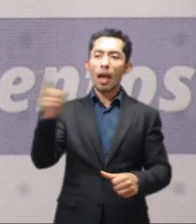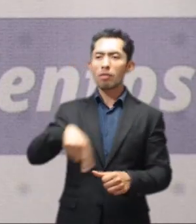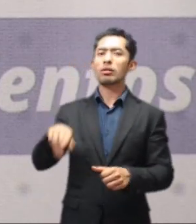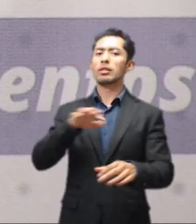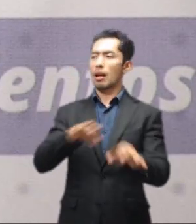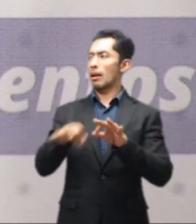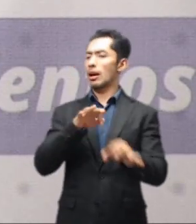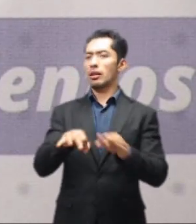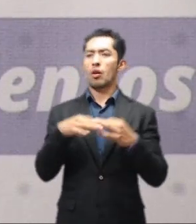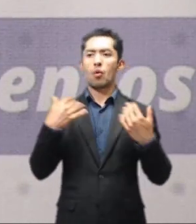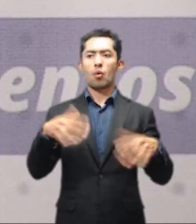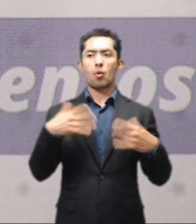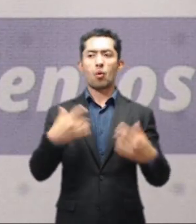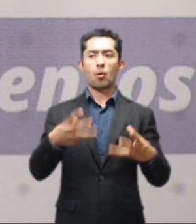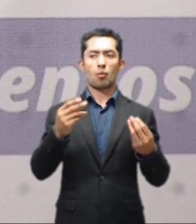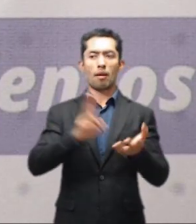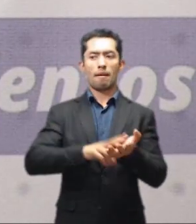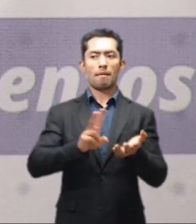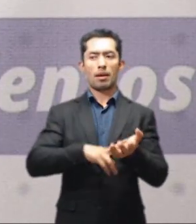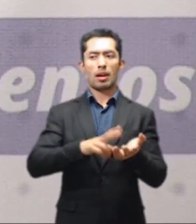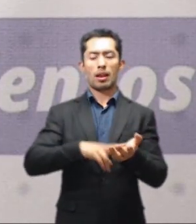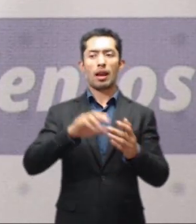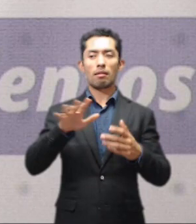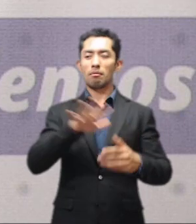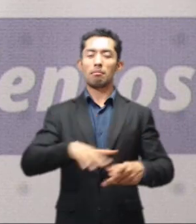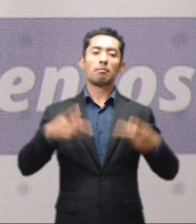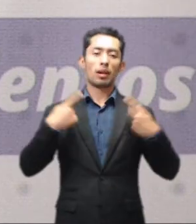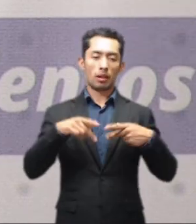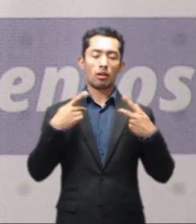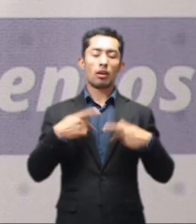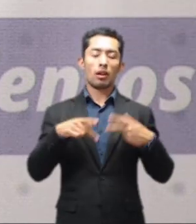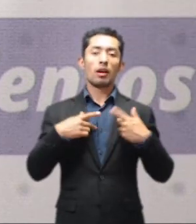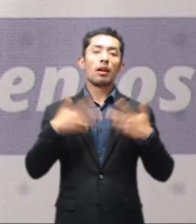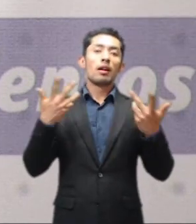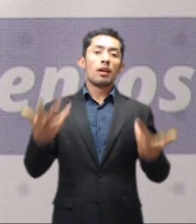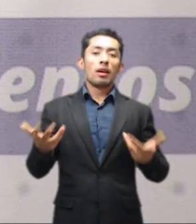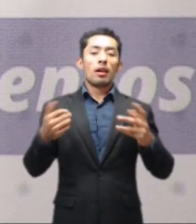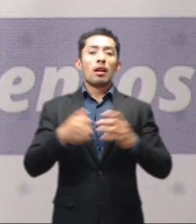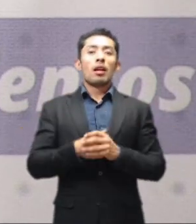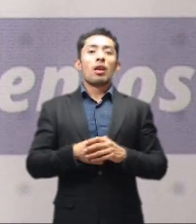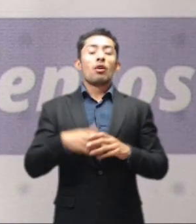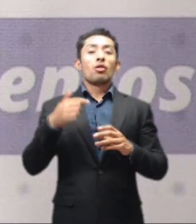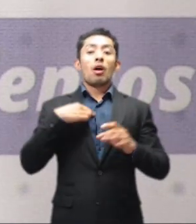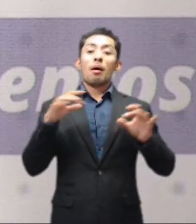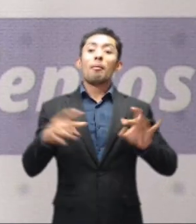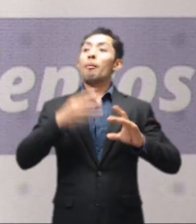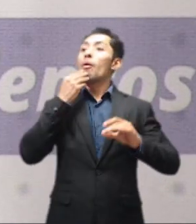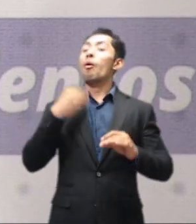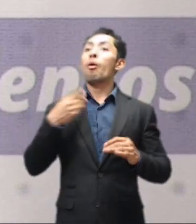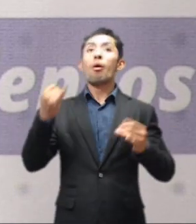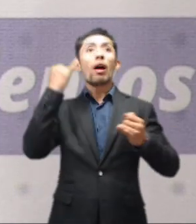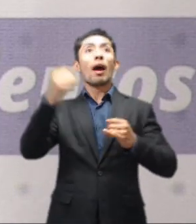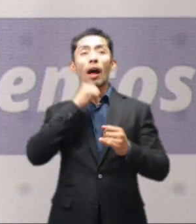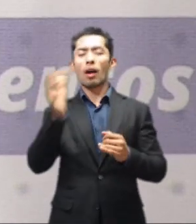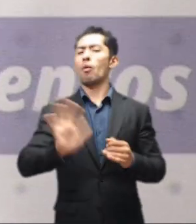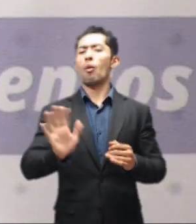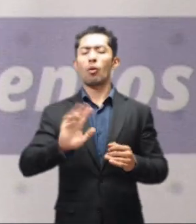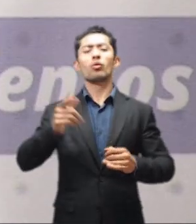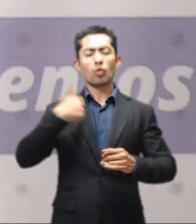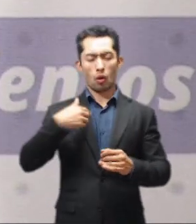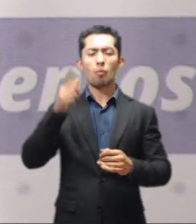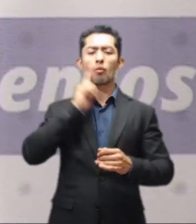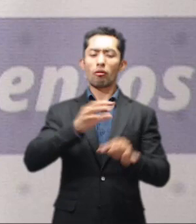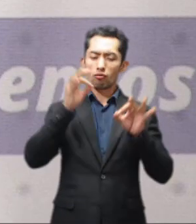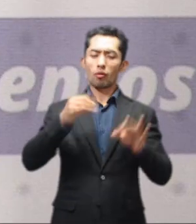trabajo invaluable acerca de la sociedad eh No soy improvisada soy una mujer de